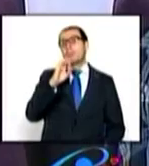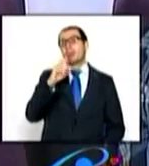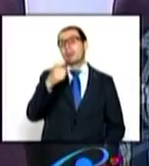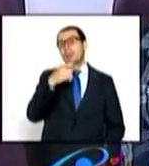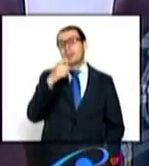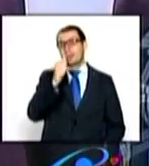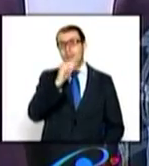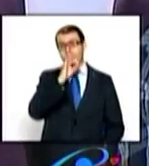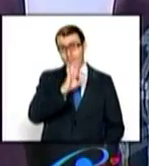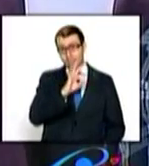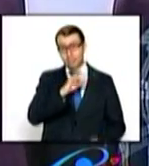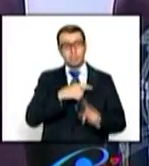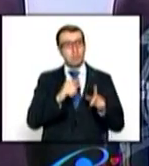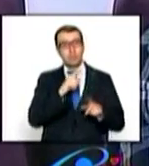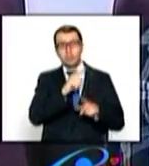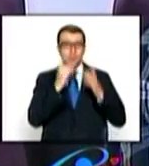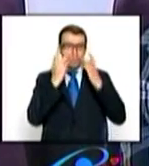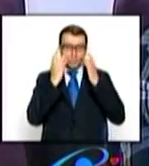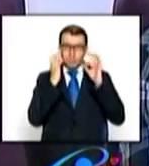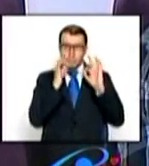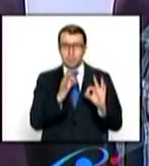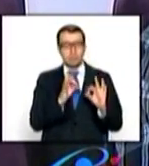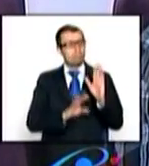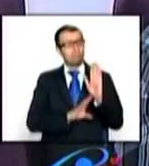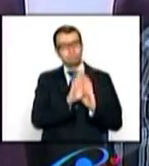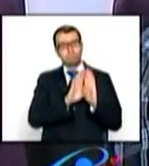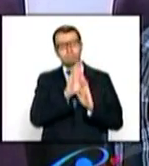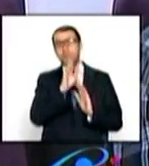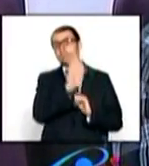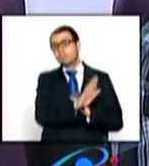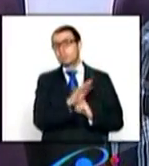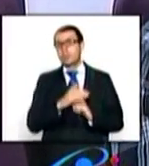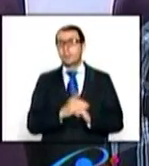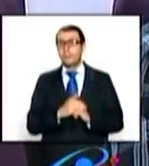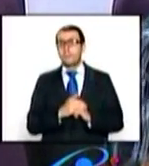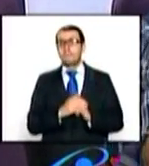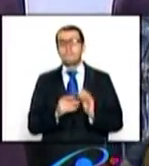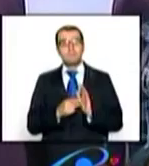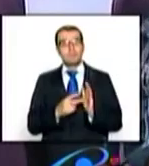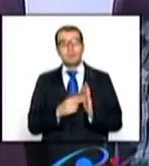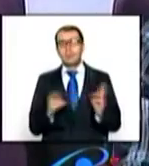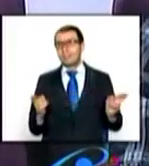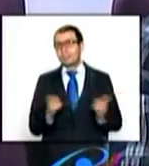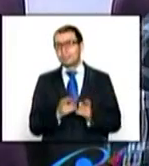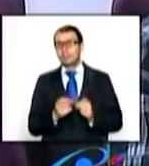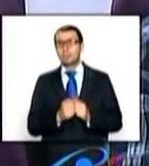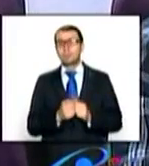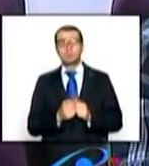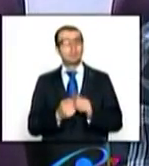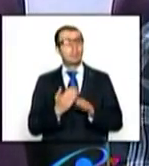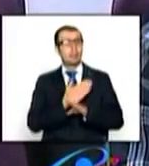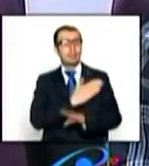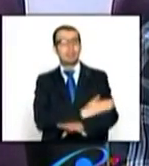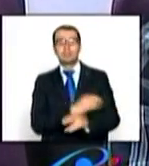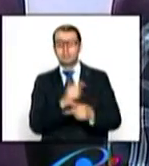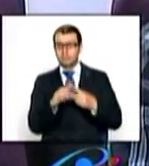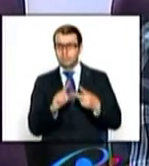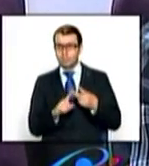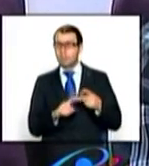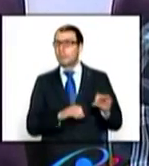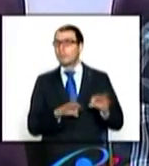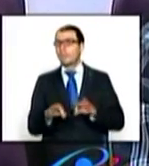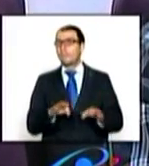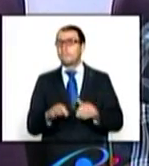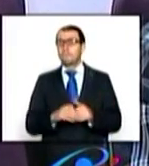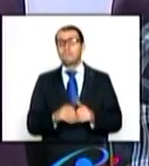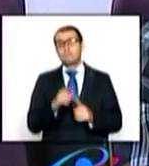digo, purificado y altamente concentrado. En resumen, y aquí van dos tips antes de terminar el concepto de omega 3. Si